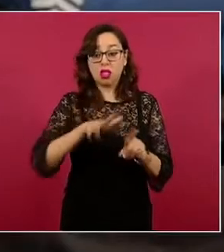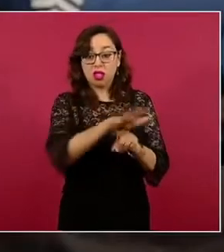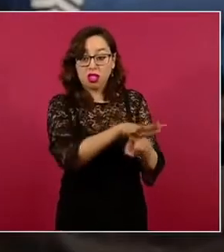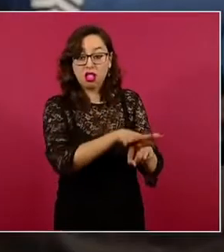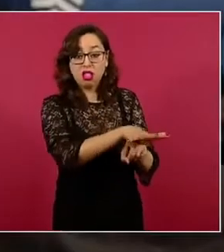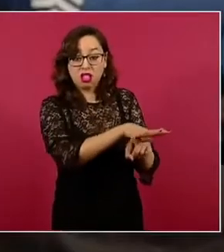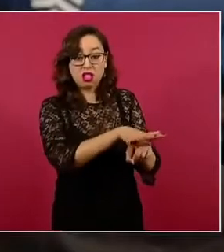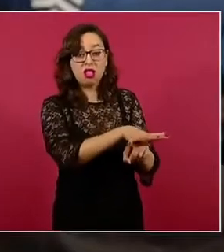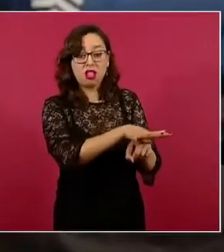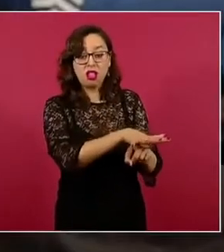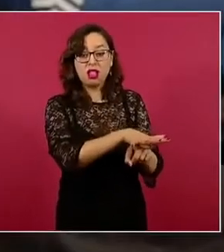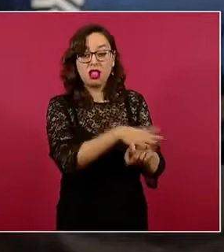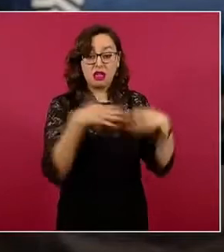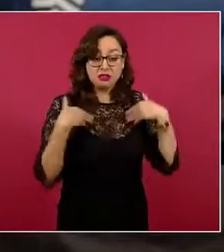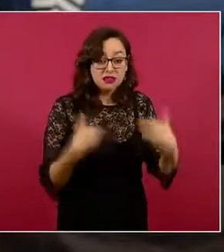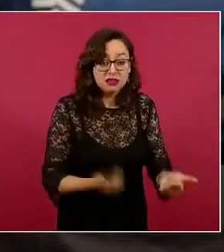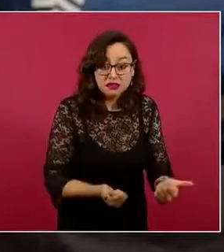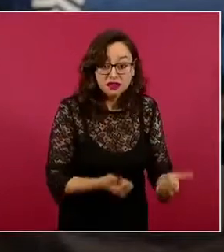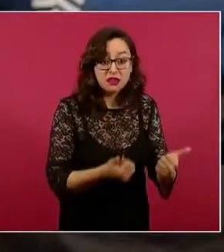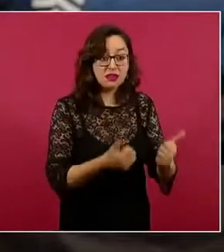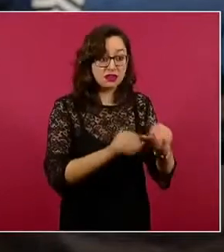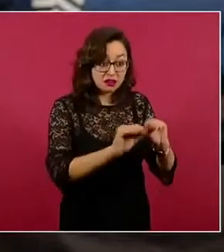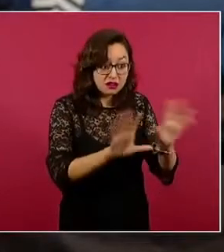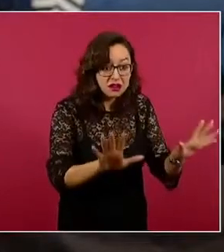porque ya no hay eso.